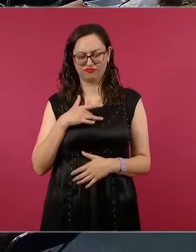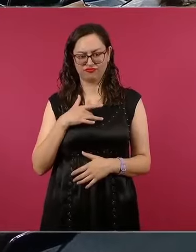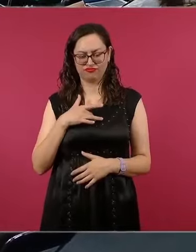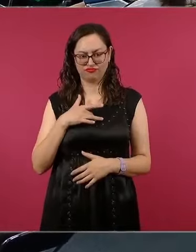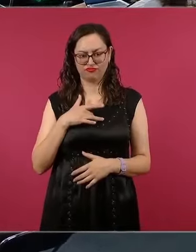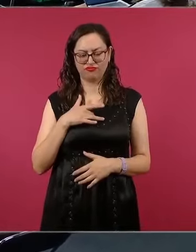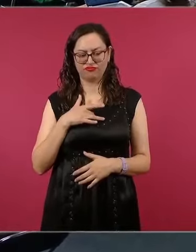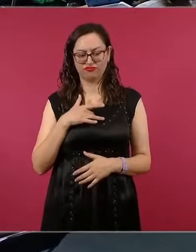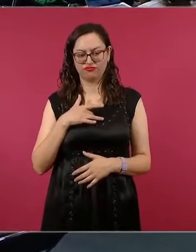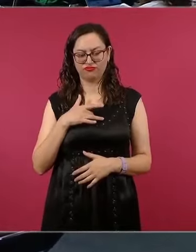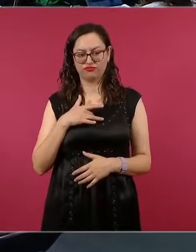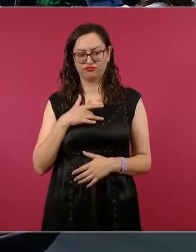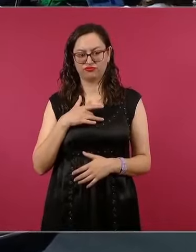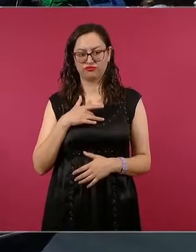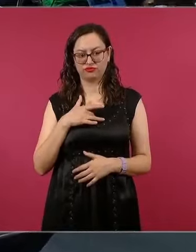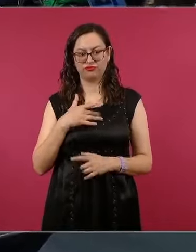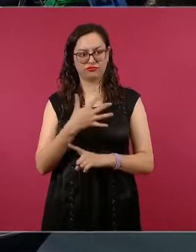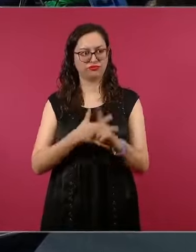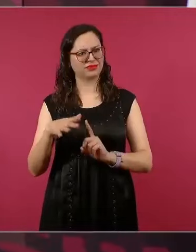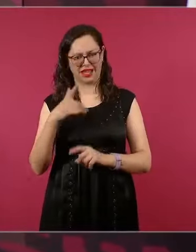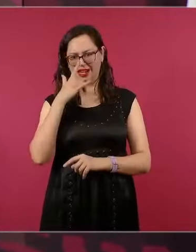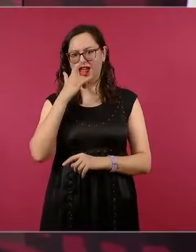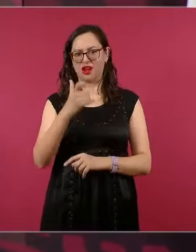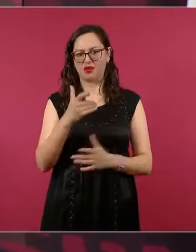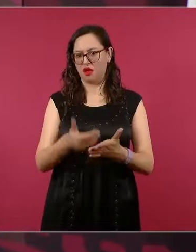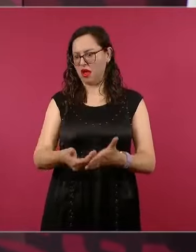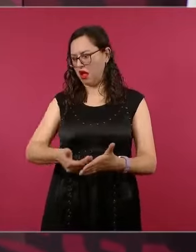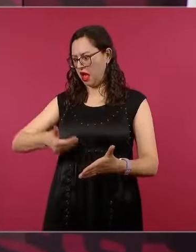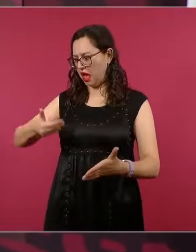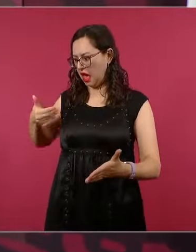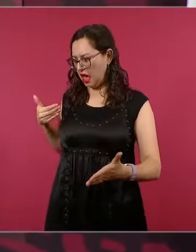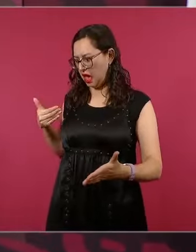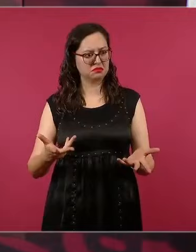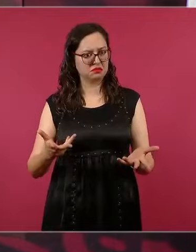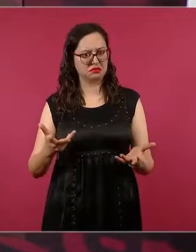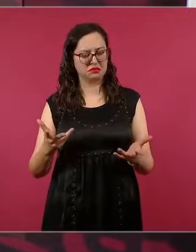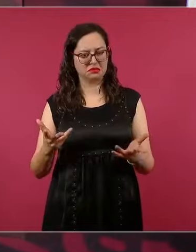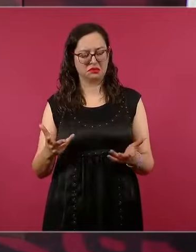hay un ambiente distinto, no? Después de que pasaron